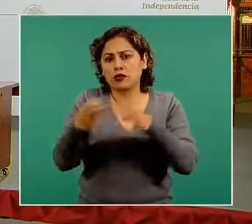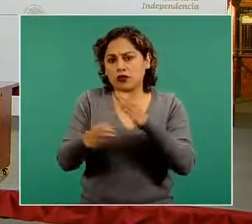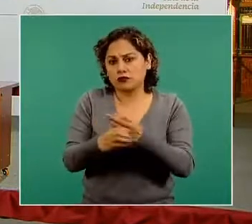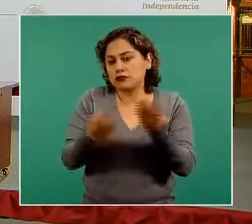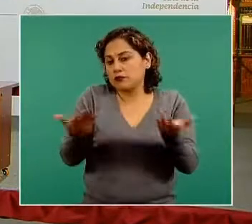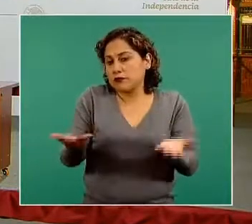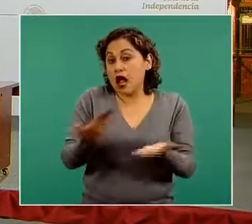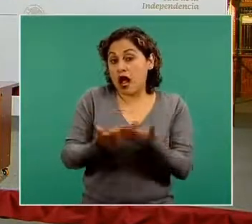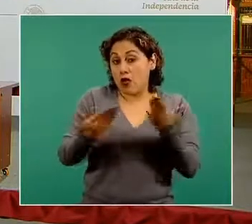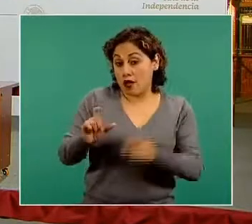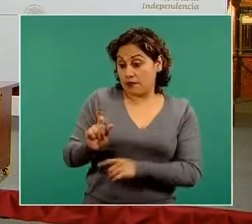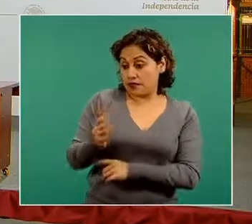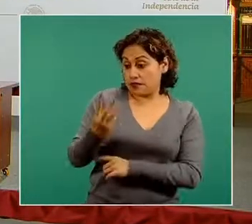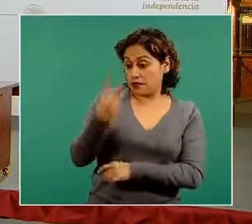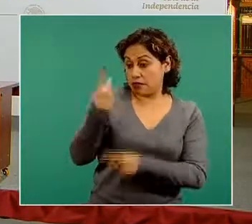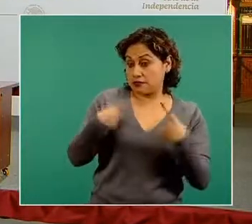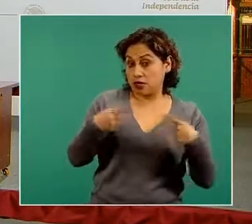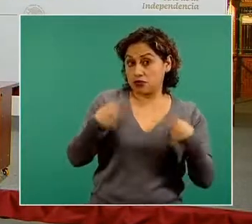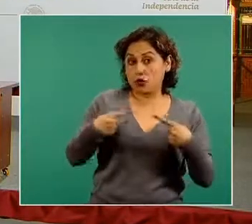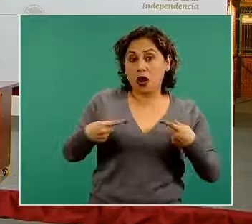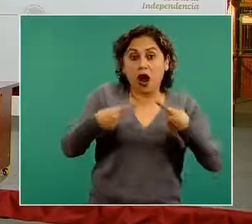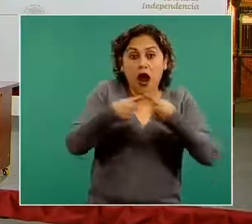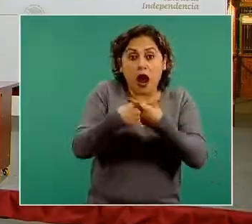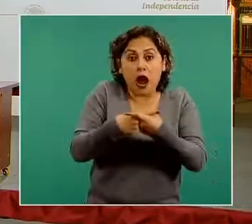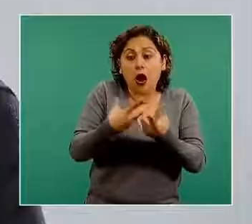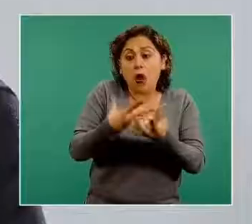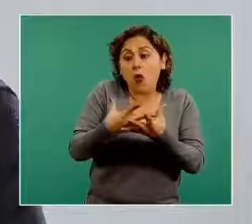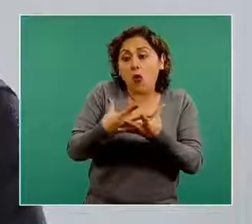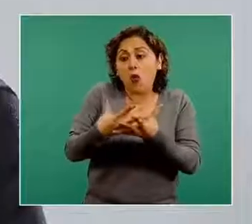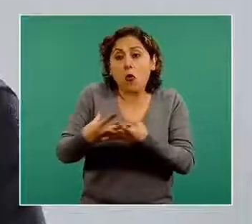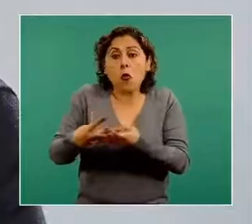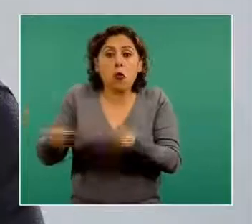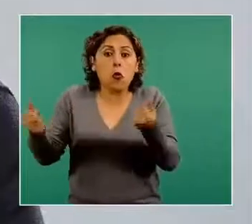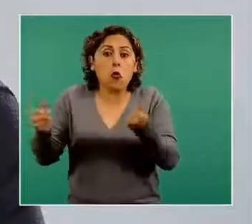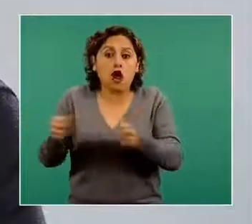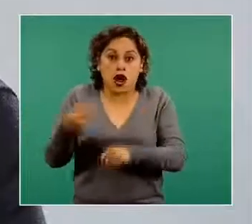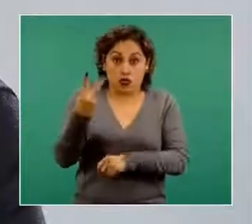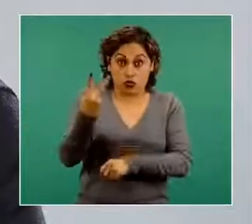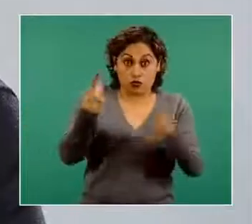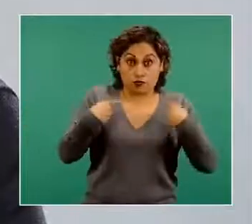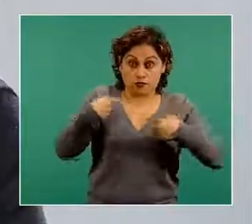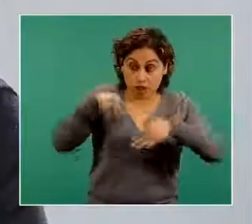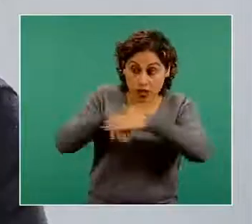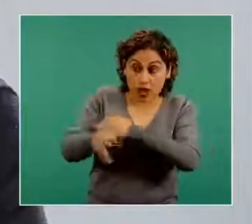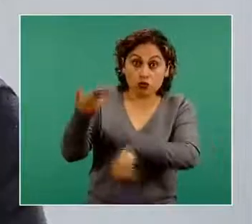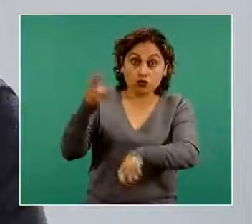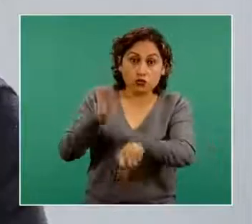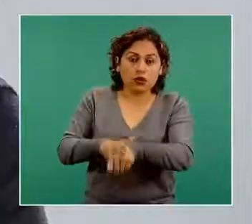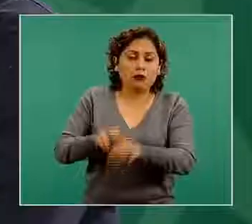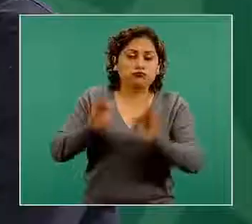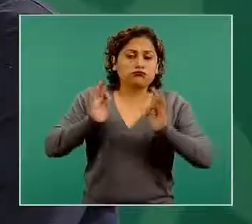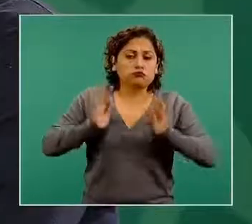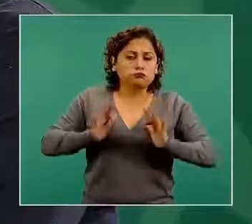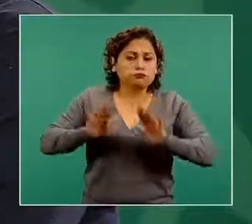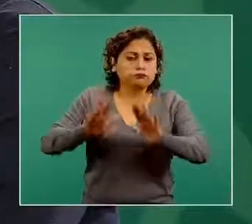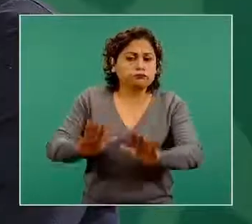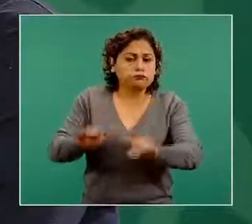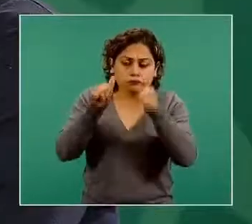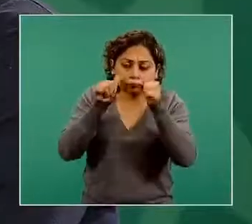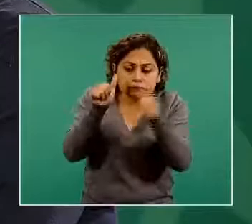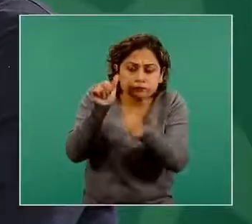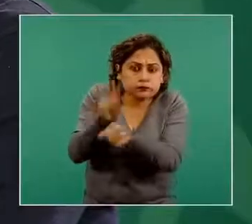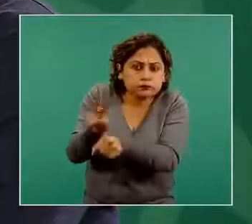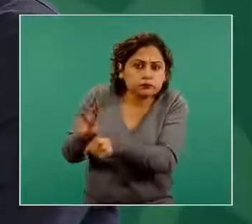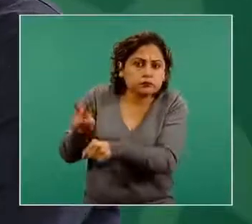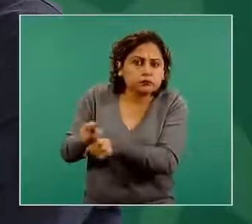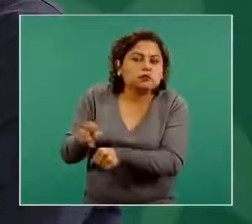evolucionado, estos ESAVIs han evolucionado bien, inclusive estas 2 personas están estables y estaríamos a lo mejor esperando que en los siguientes días pudieran